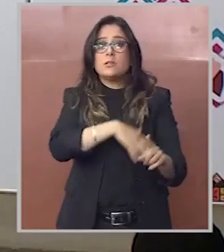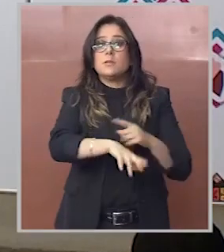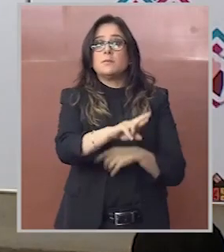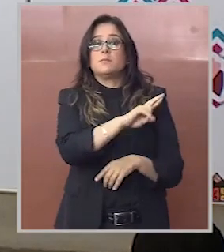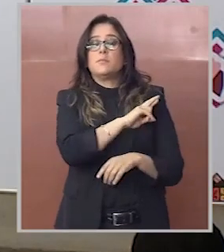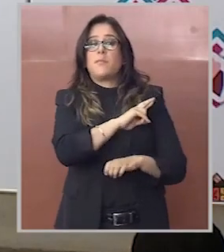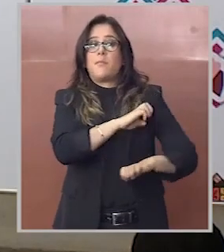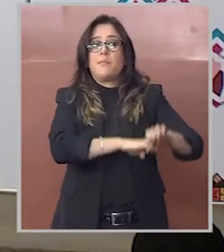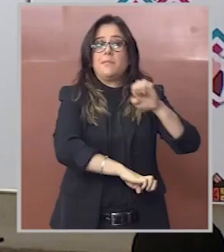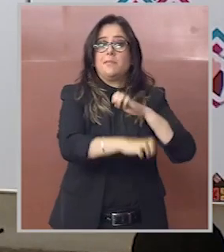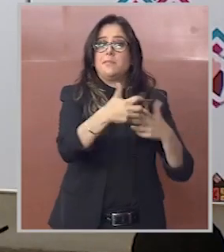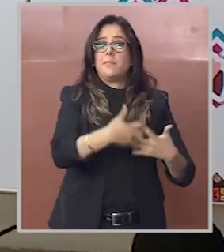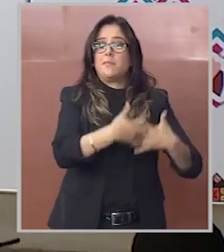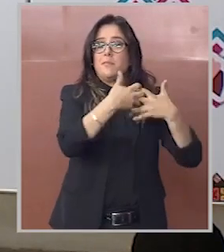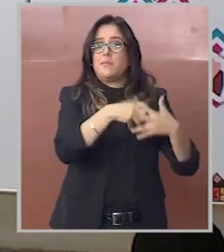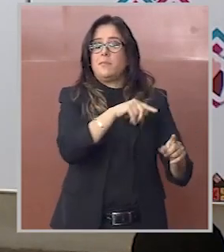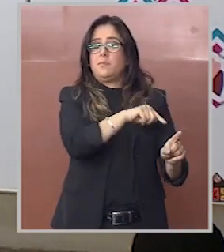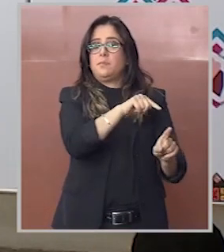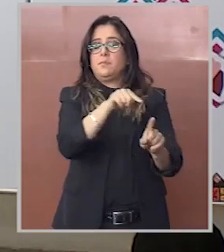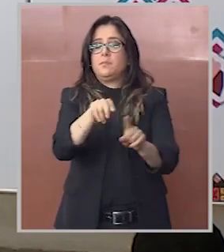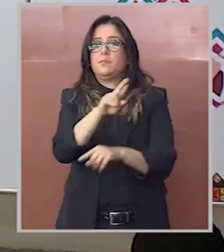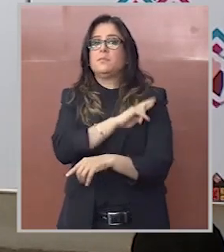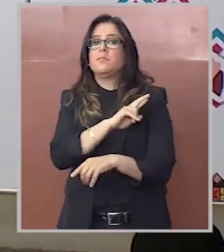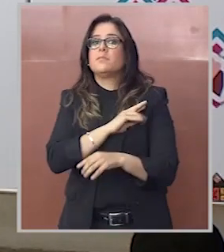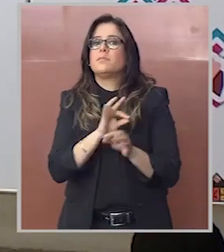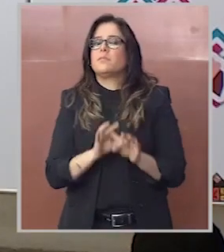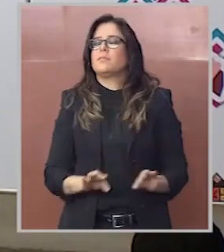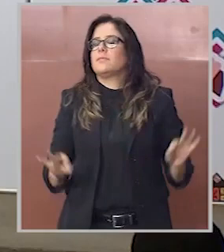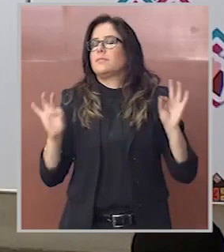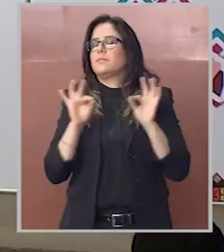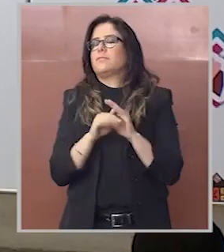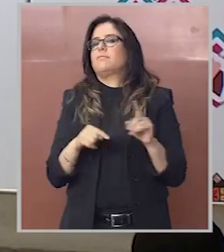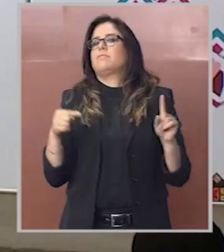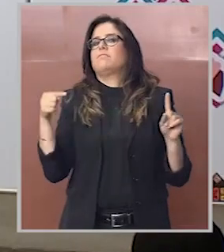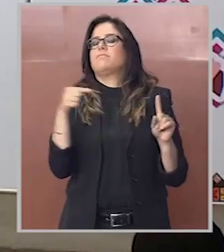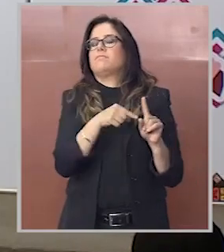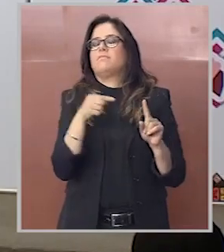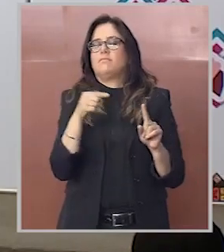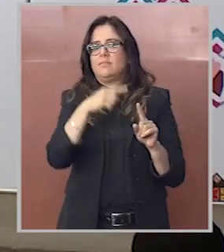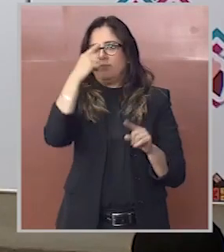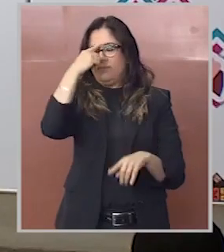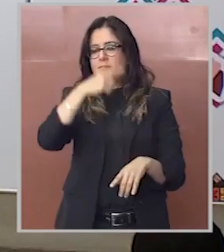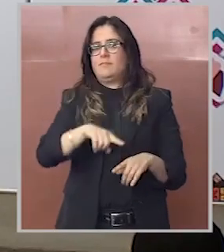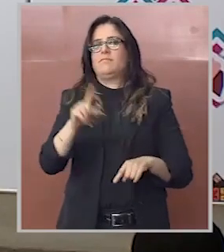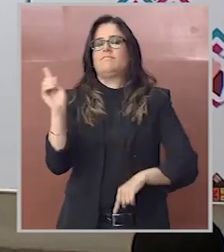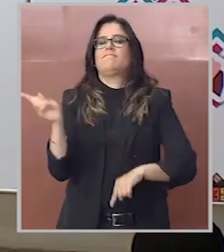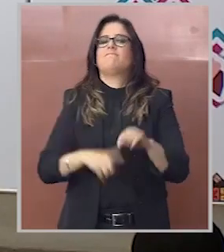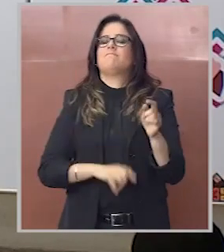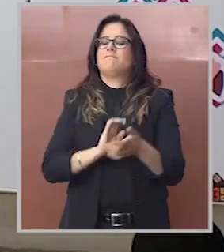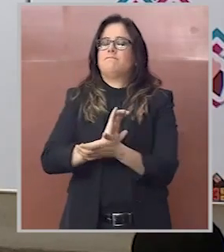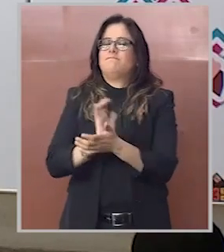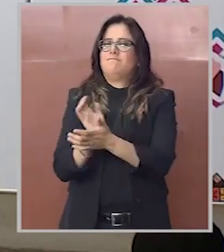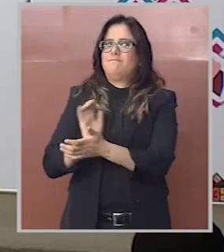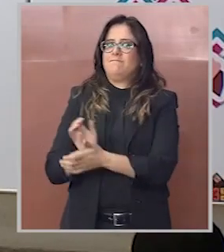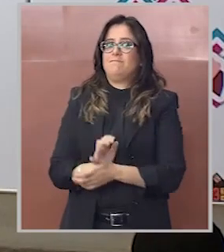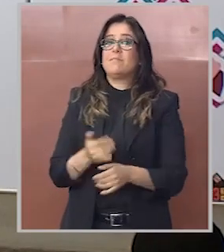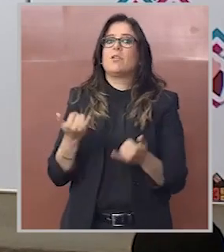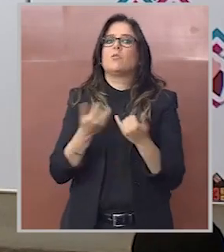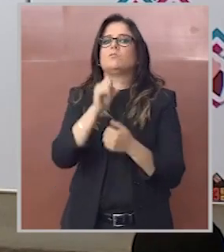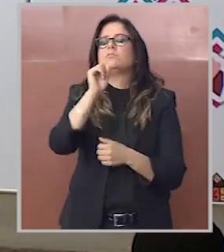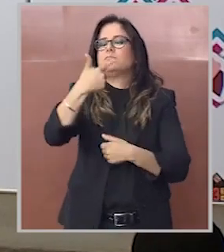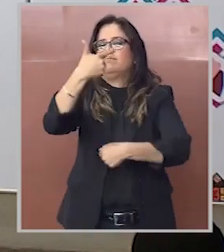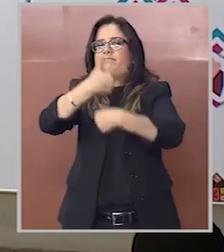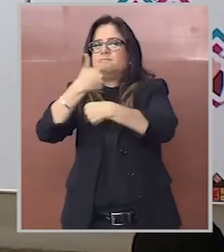un rol importante en desterrar la discriminación los medios de comunicación creo que ahí no cabe mayor explicación